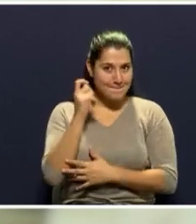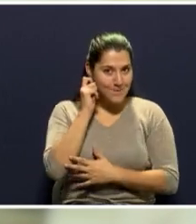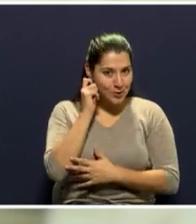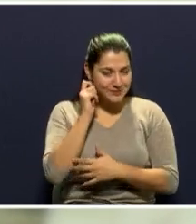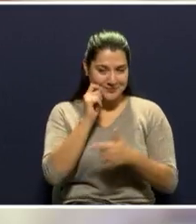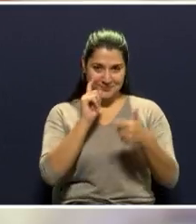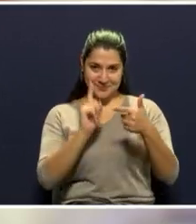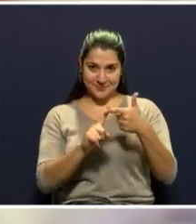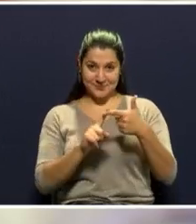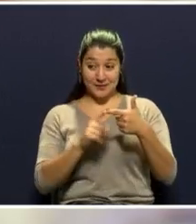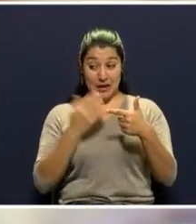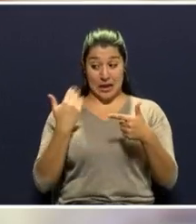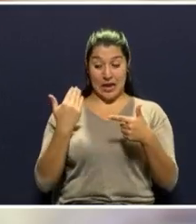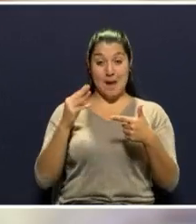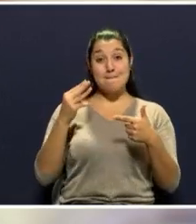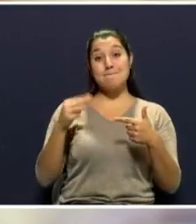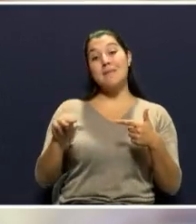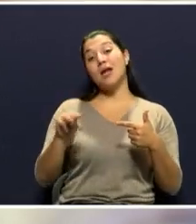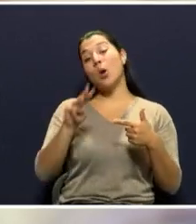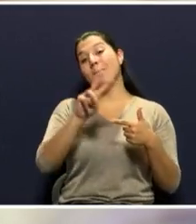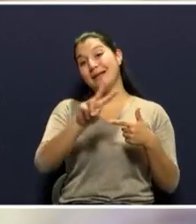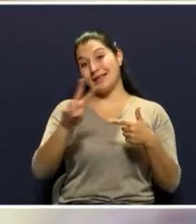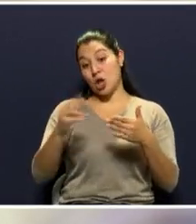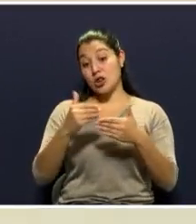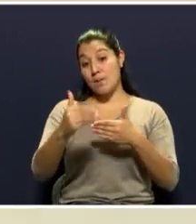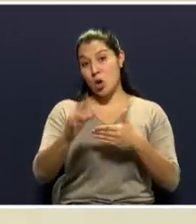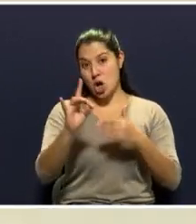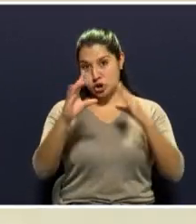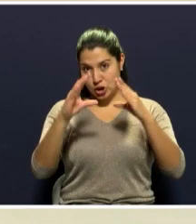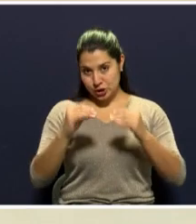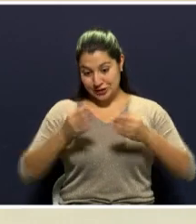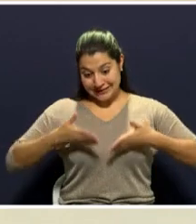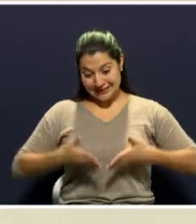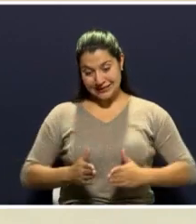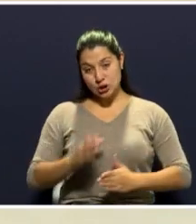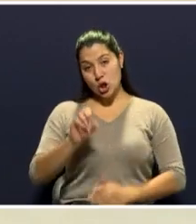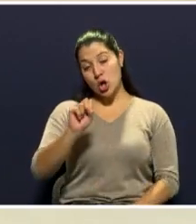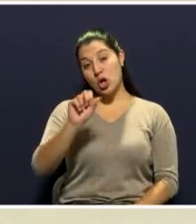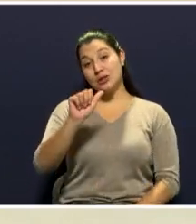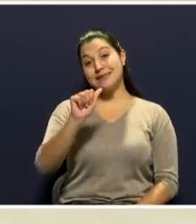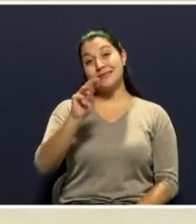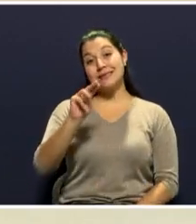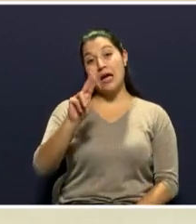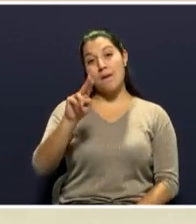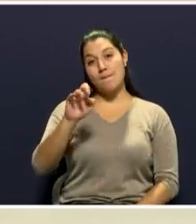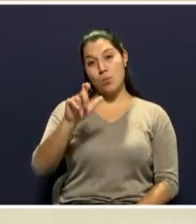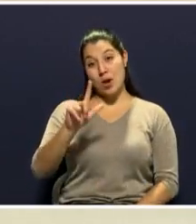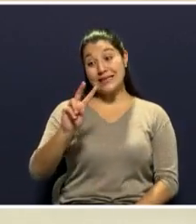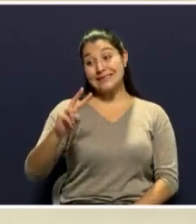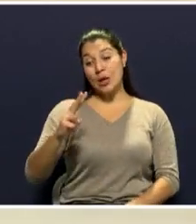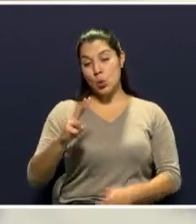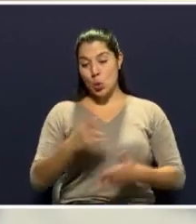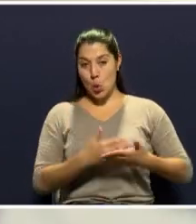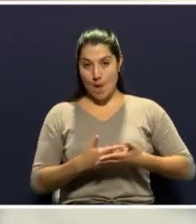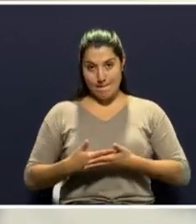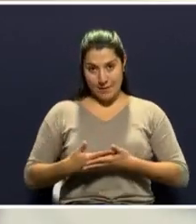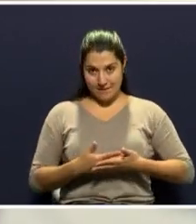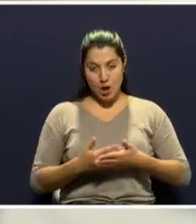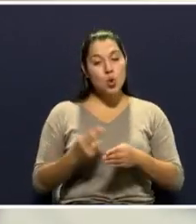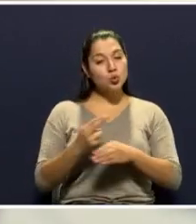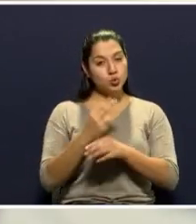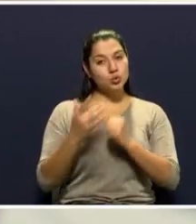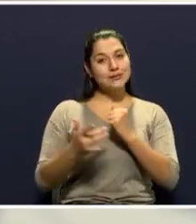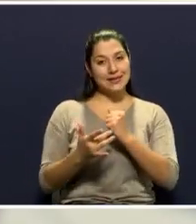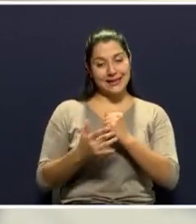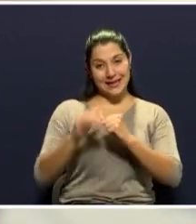miércoles 22, pasadas las 8 de la noche, nació Samuel, el segundo bebé gestado mediante la técnica